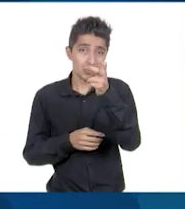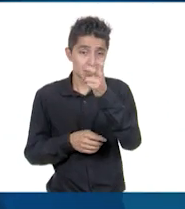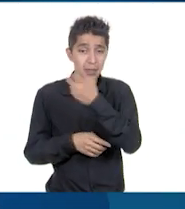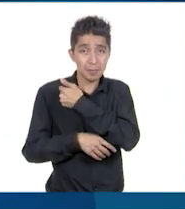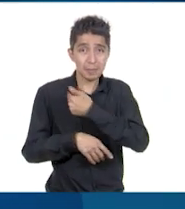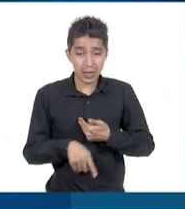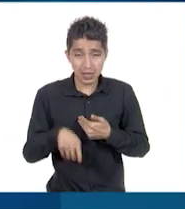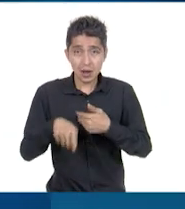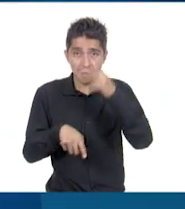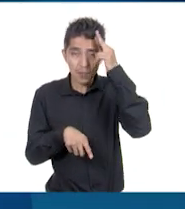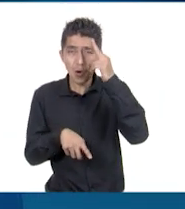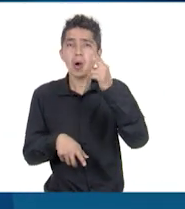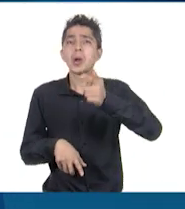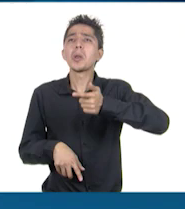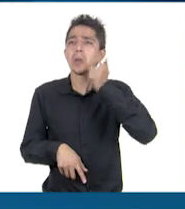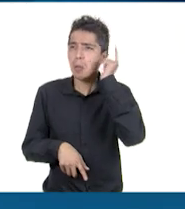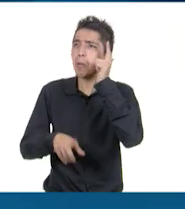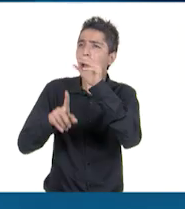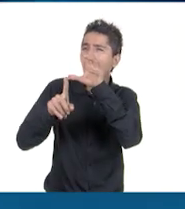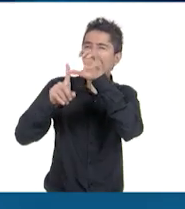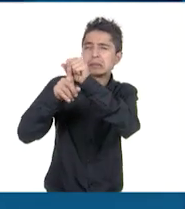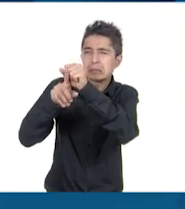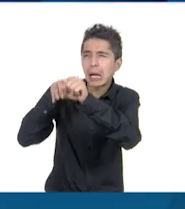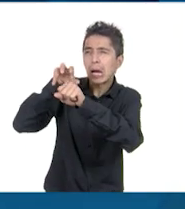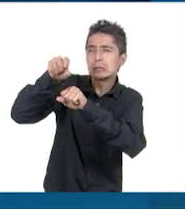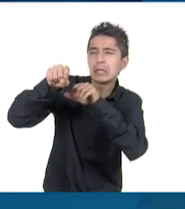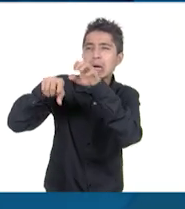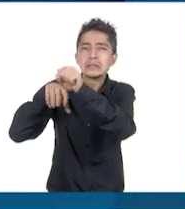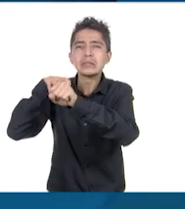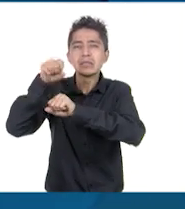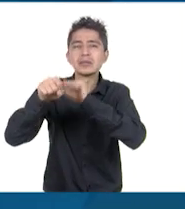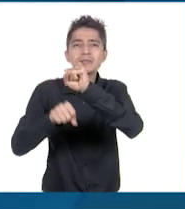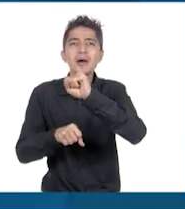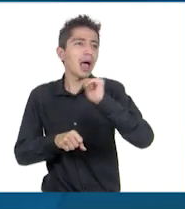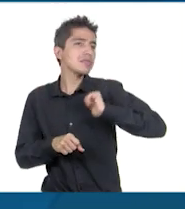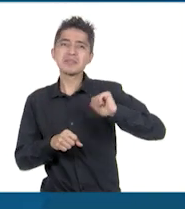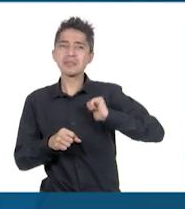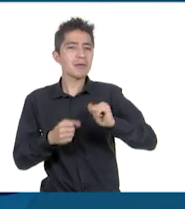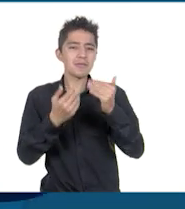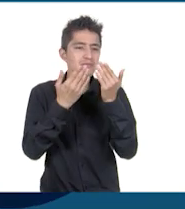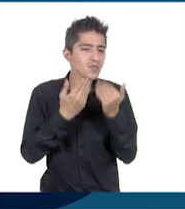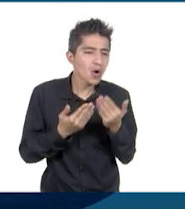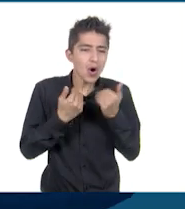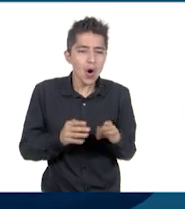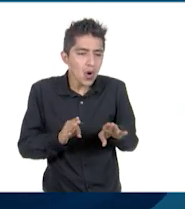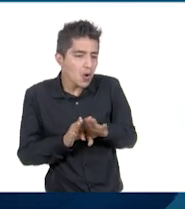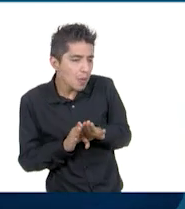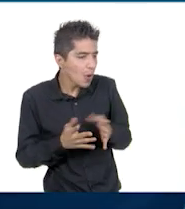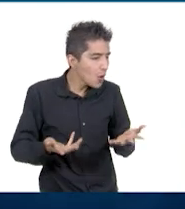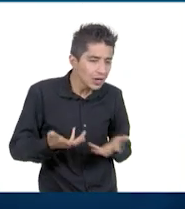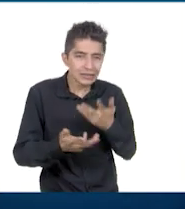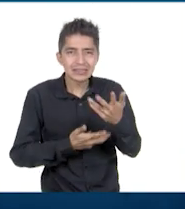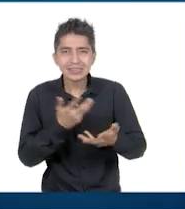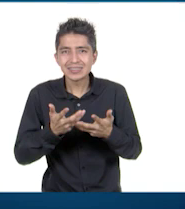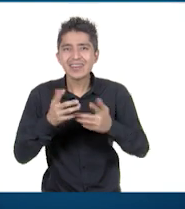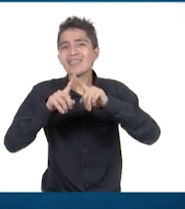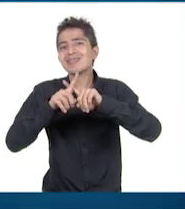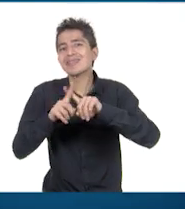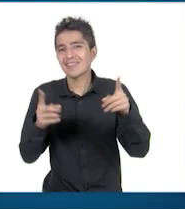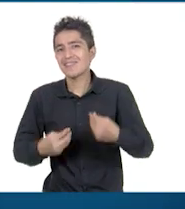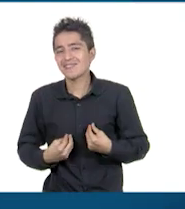él se va a encargar de lograr cosas que no podrían haberse logrado antes porque no existían esas condiciones, porque era un